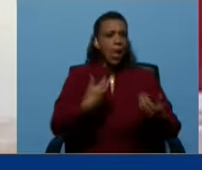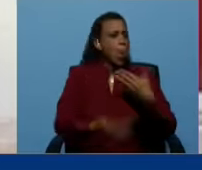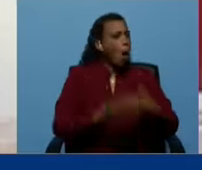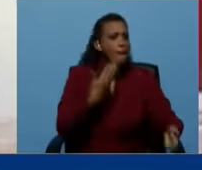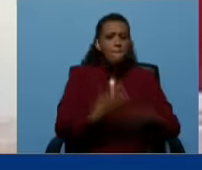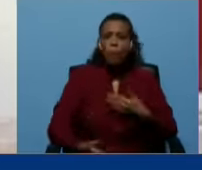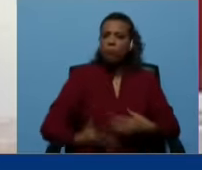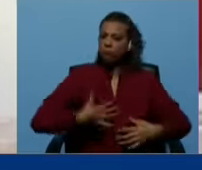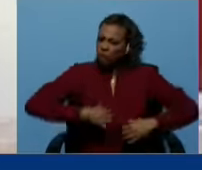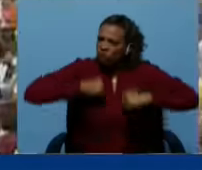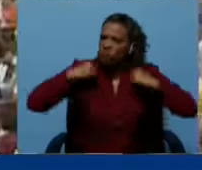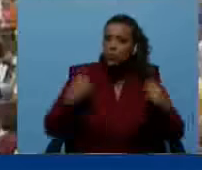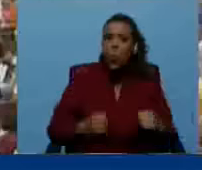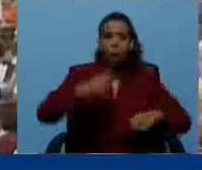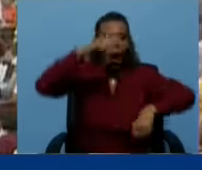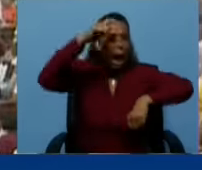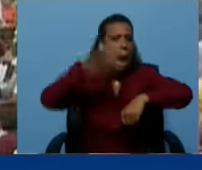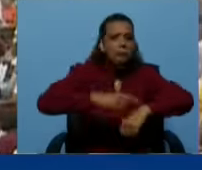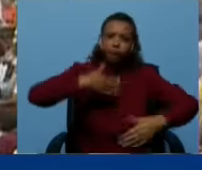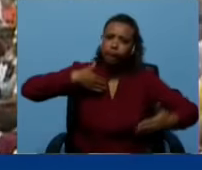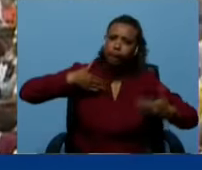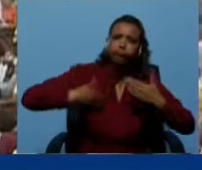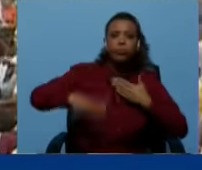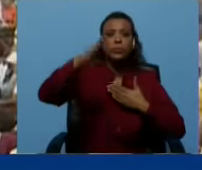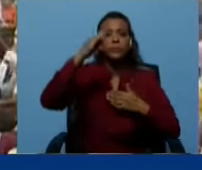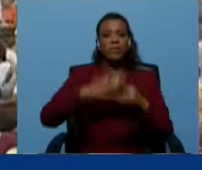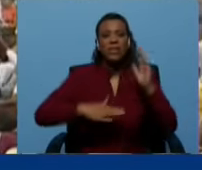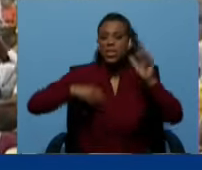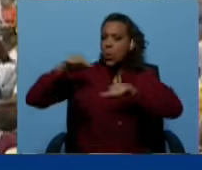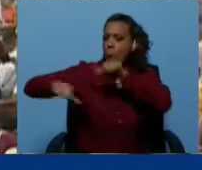horas, de todos los tiempos, de todos los siglos.